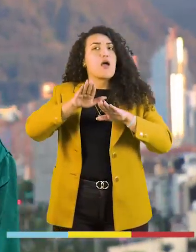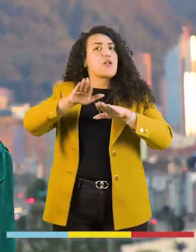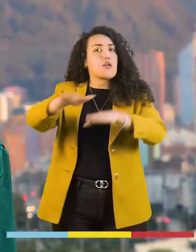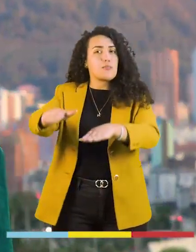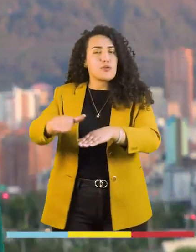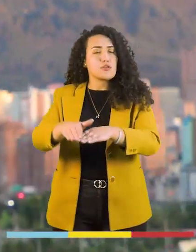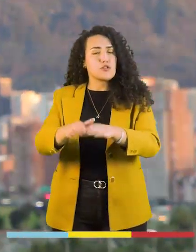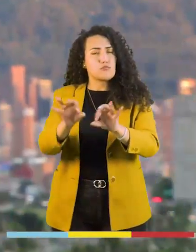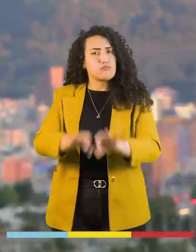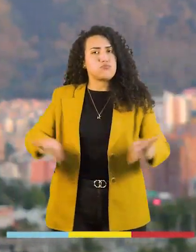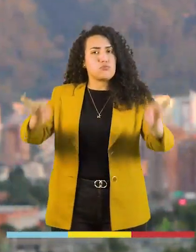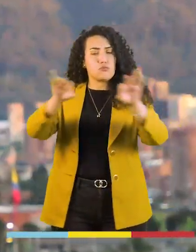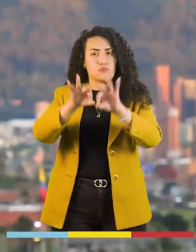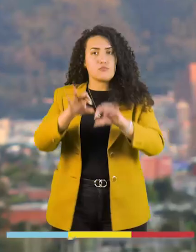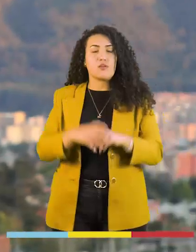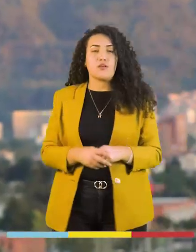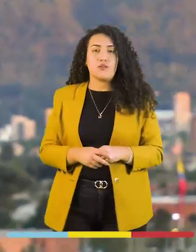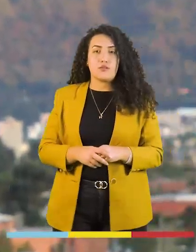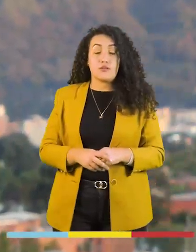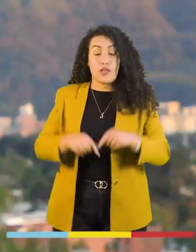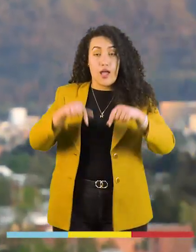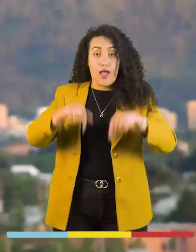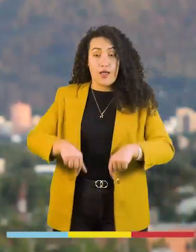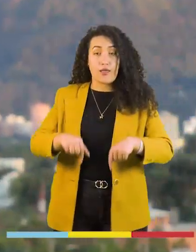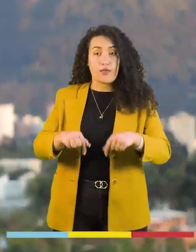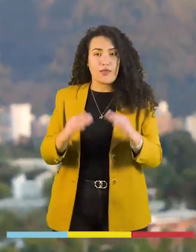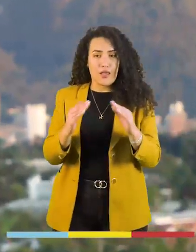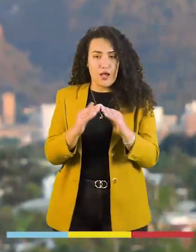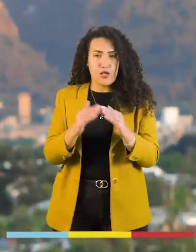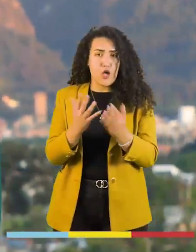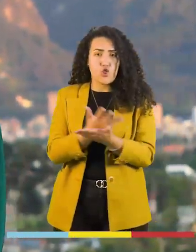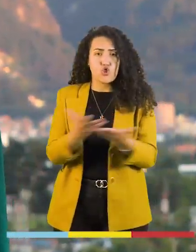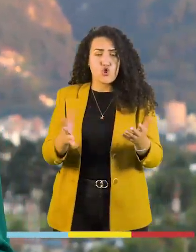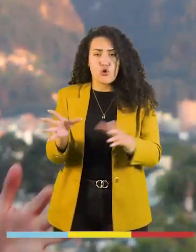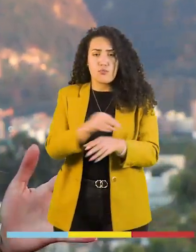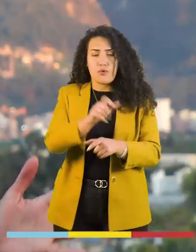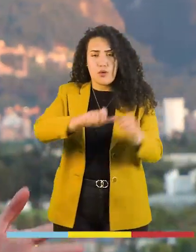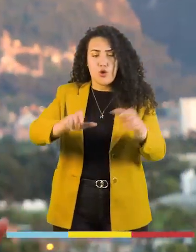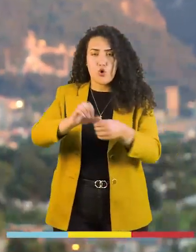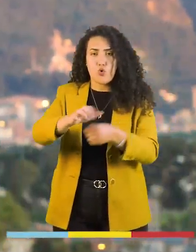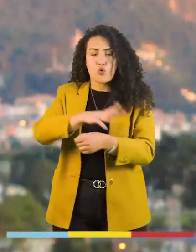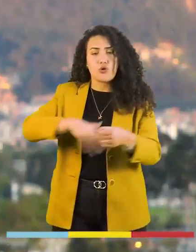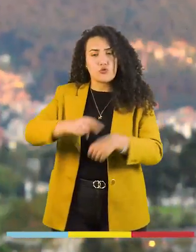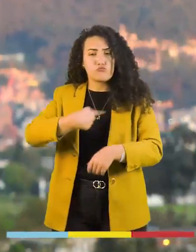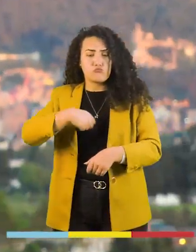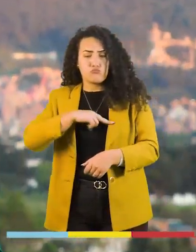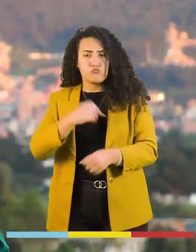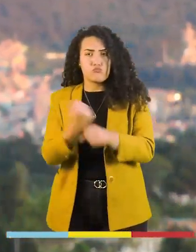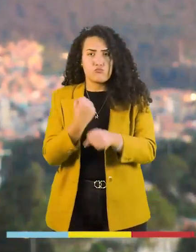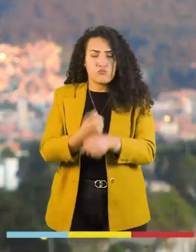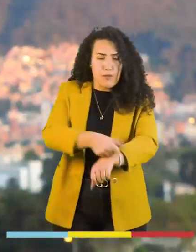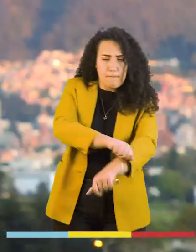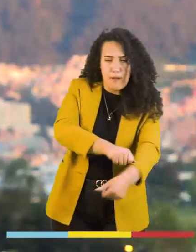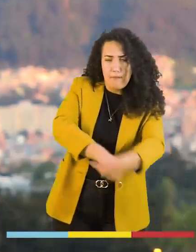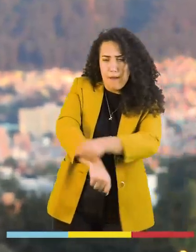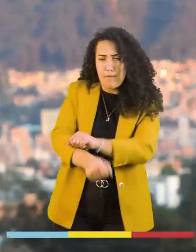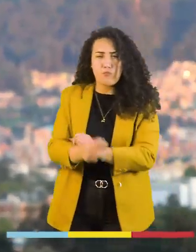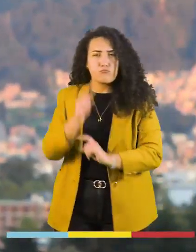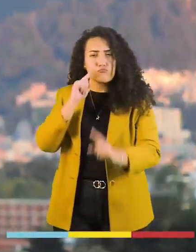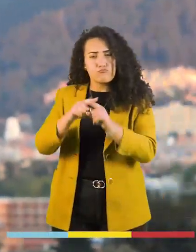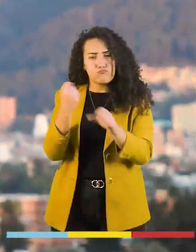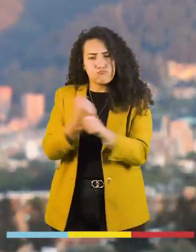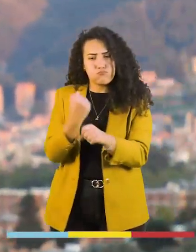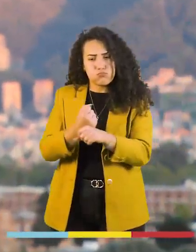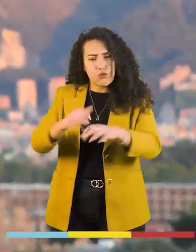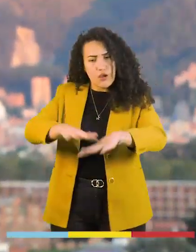la pirámide de la Asamblea del Departamento. Y es que desde aquí, desde la casa de todos los cundinamarqueses, donde trabajamos